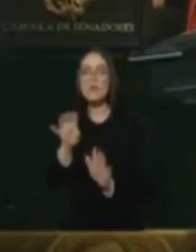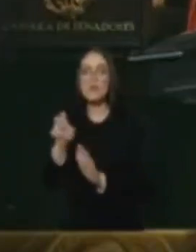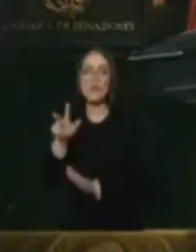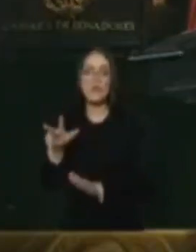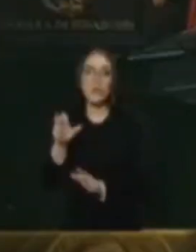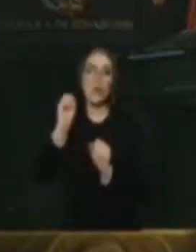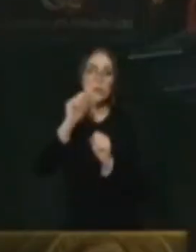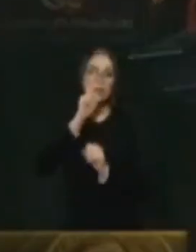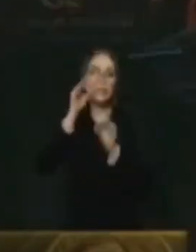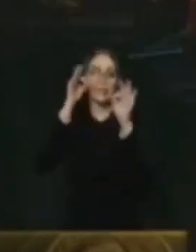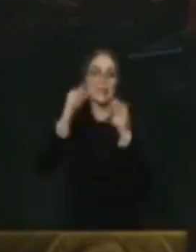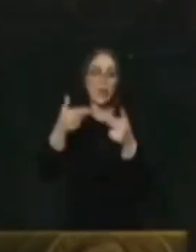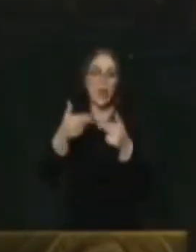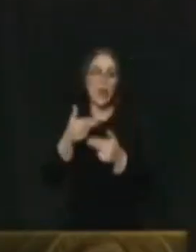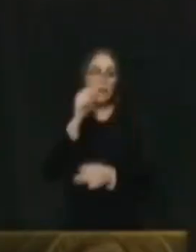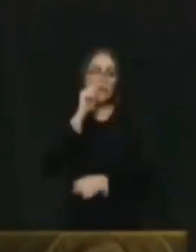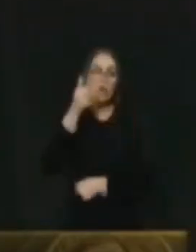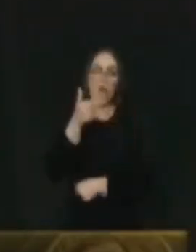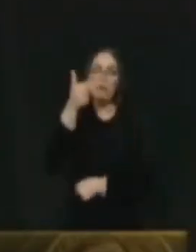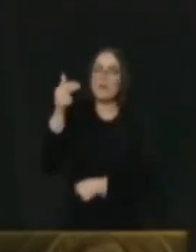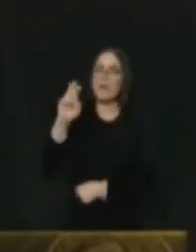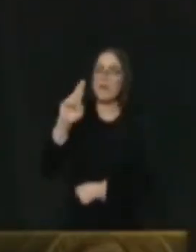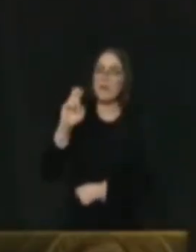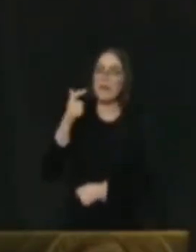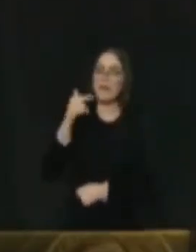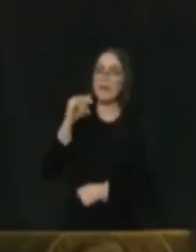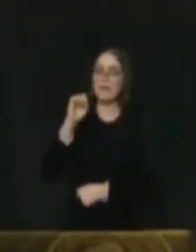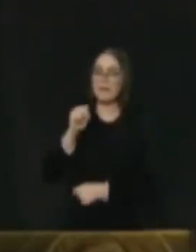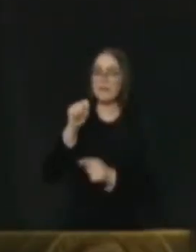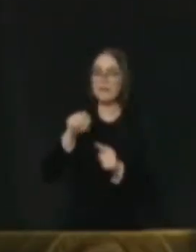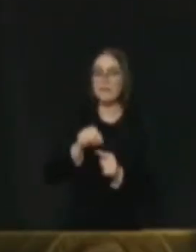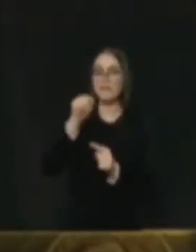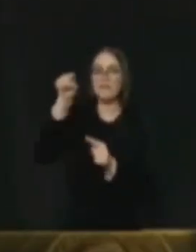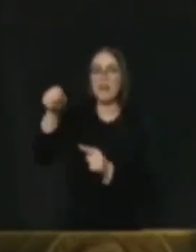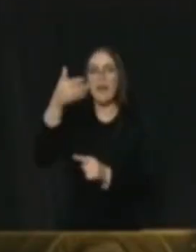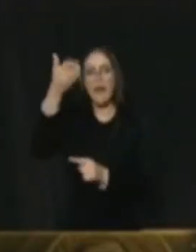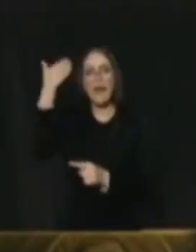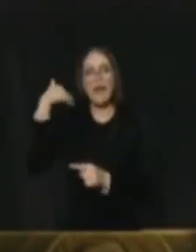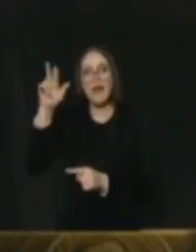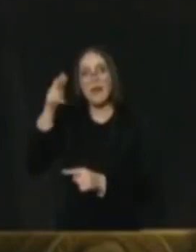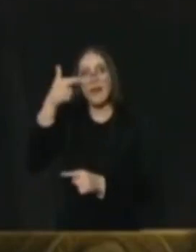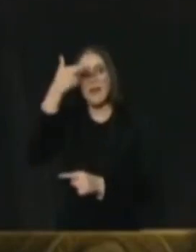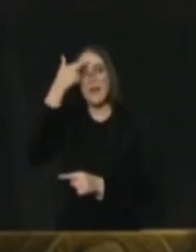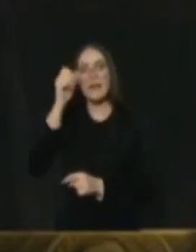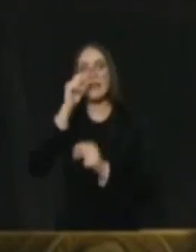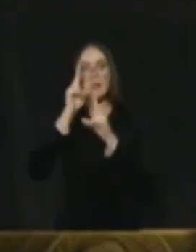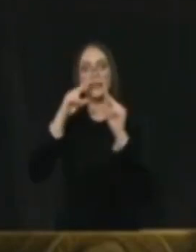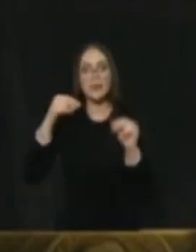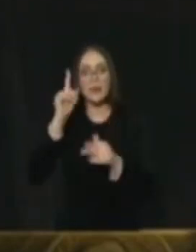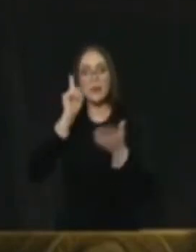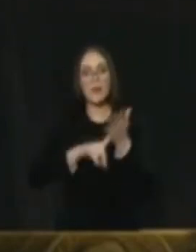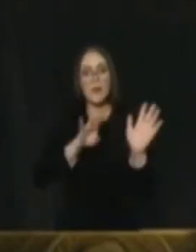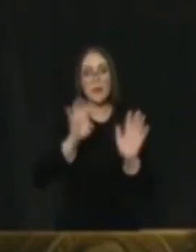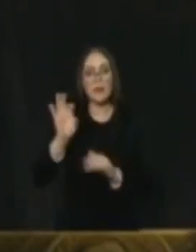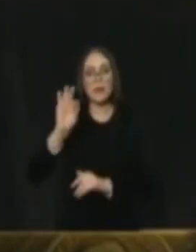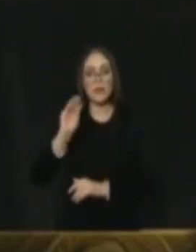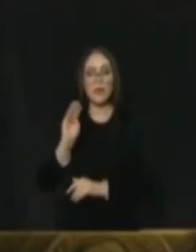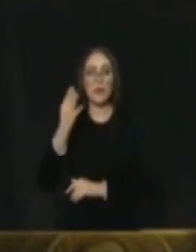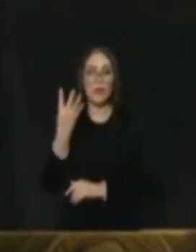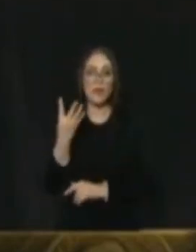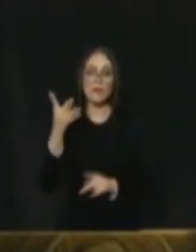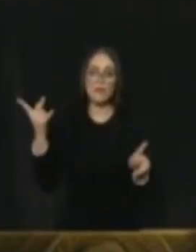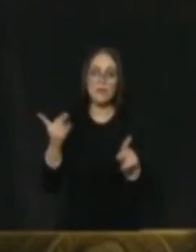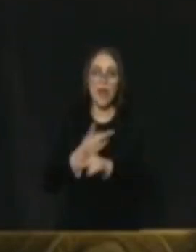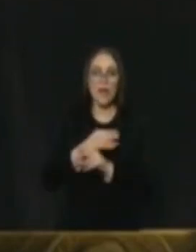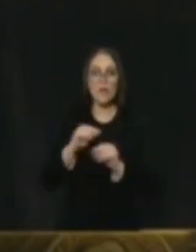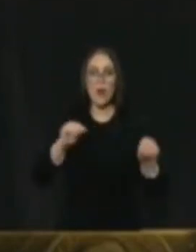Hotel Regis, llegando hasta los Altos de Chiapas durante el movimiento zapatista de 1994. También